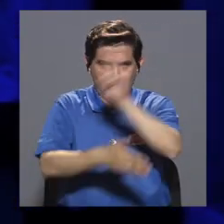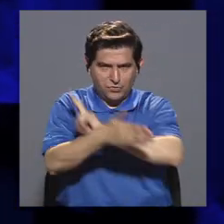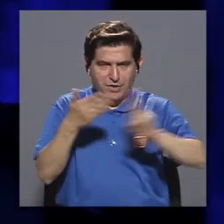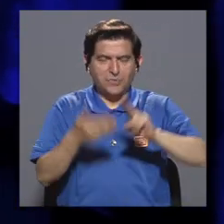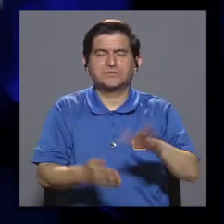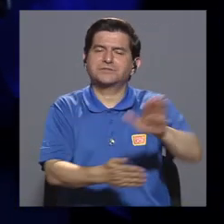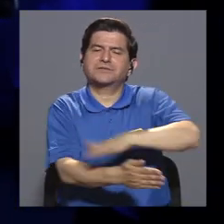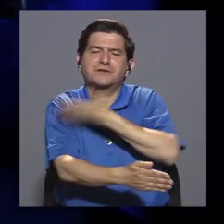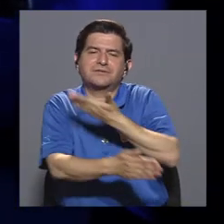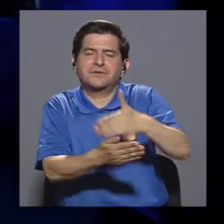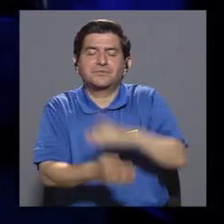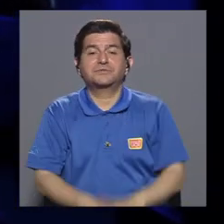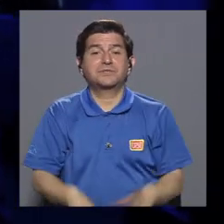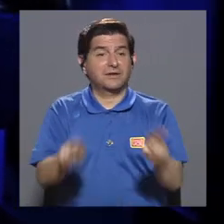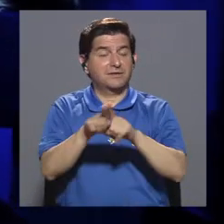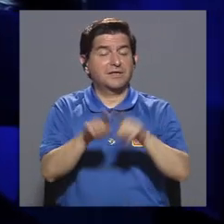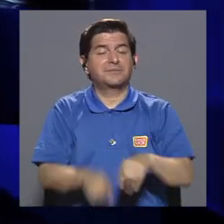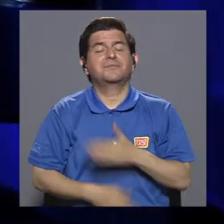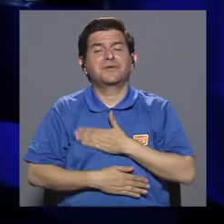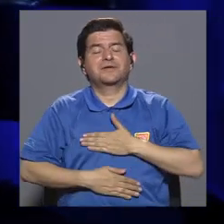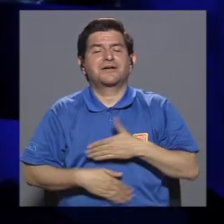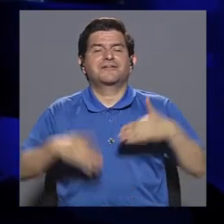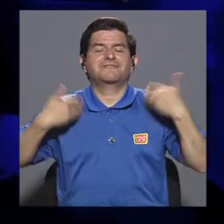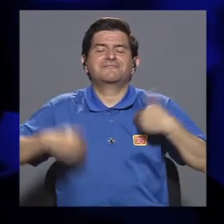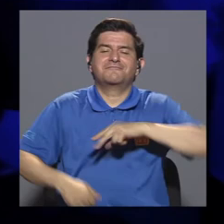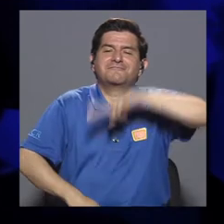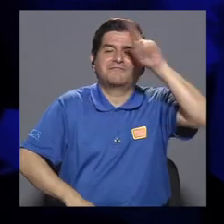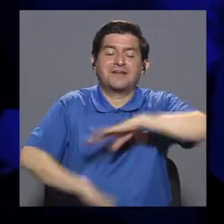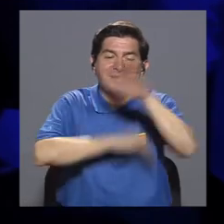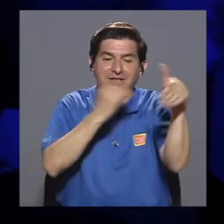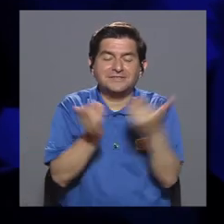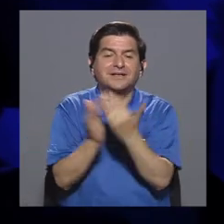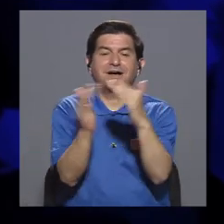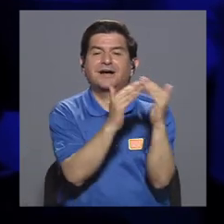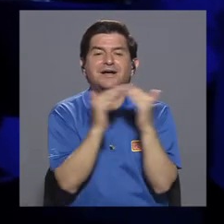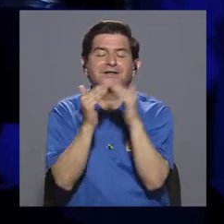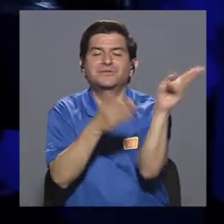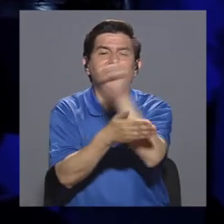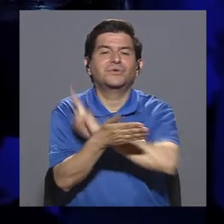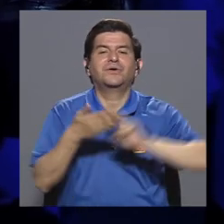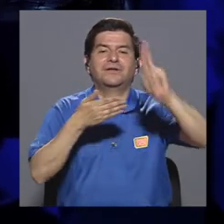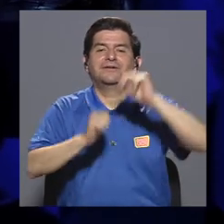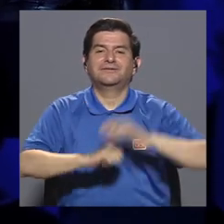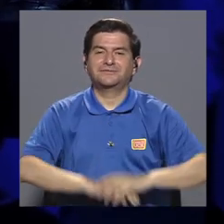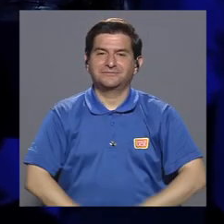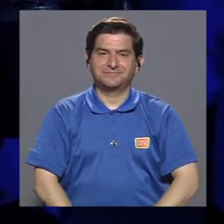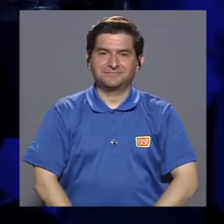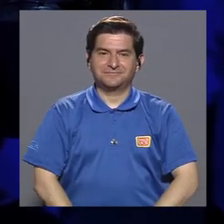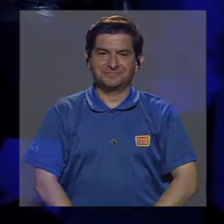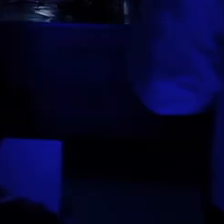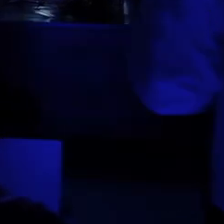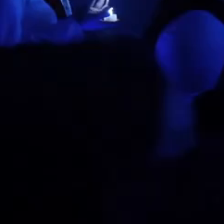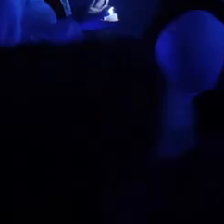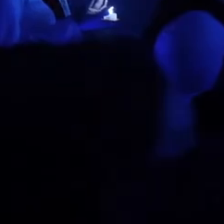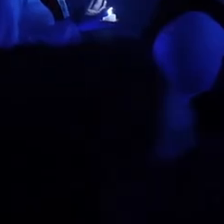nuestra universidad en música y de paso desear una muy feliz Navidad a toda su comunidad universitaria.